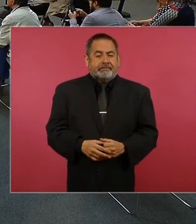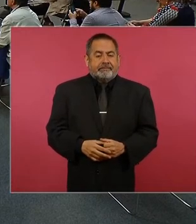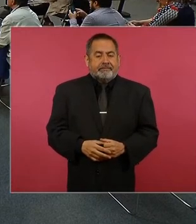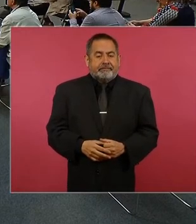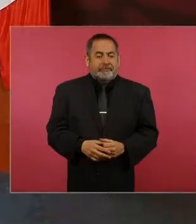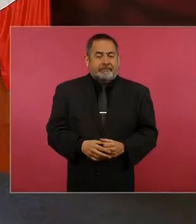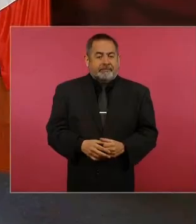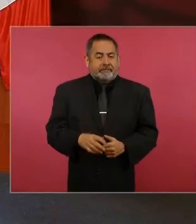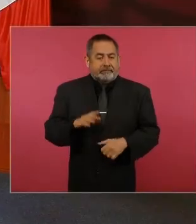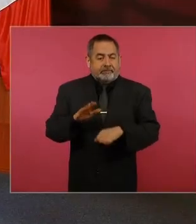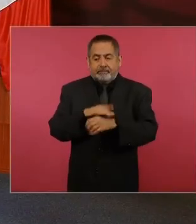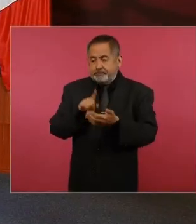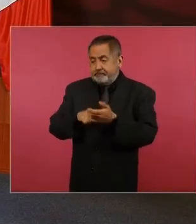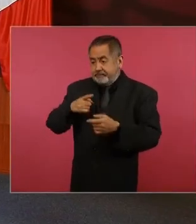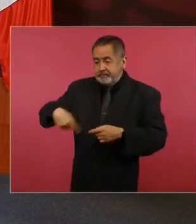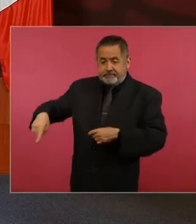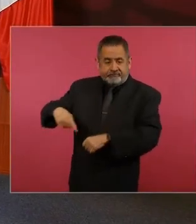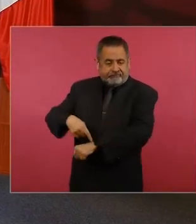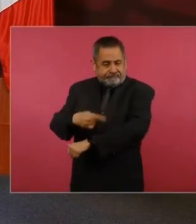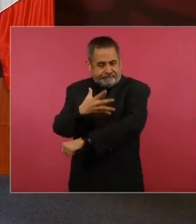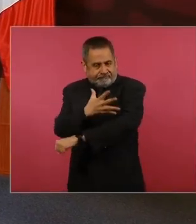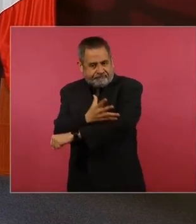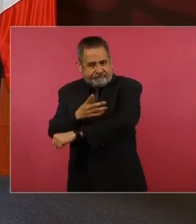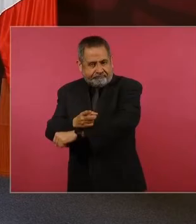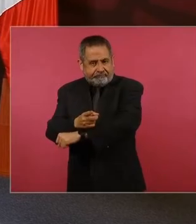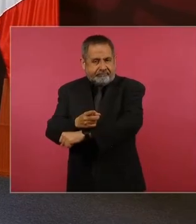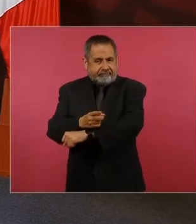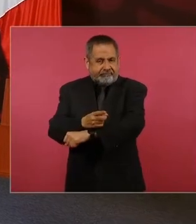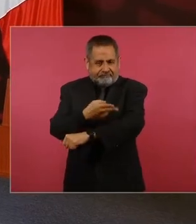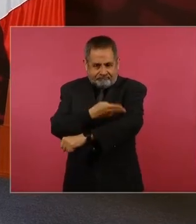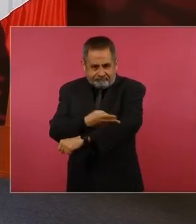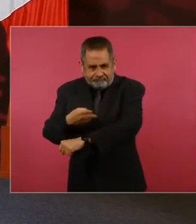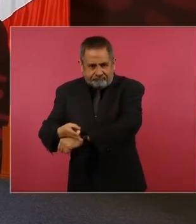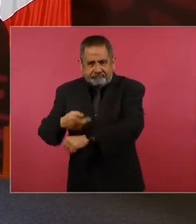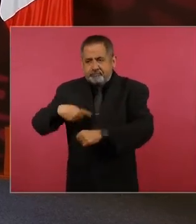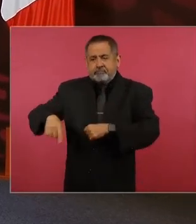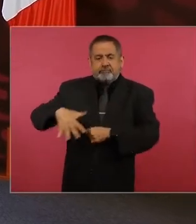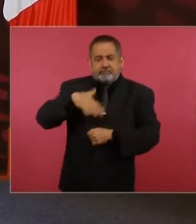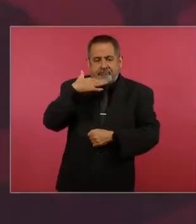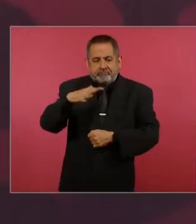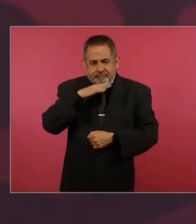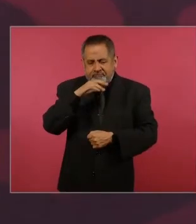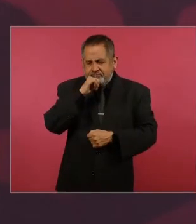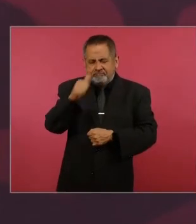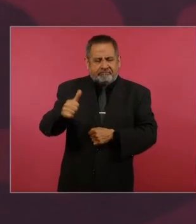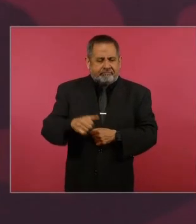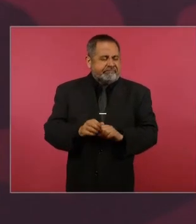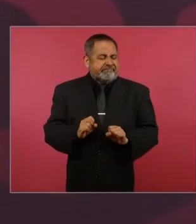la honestidad, por no permitir la corrupción en el gobierno.